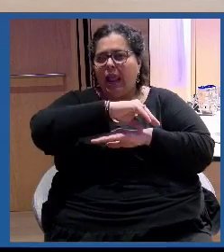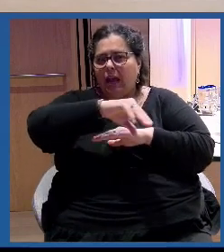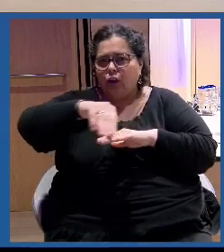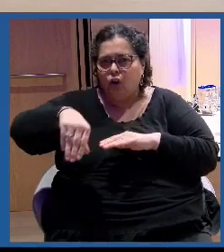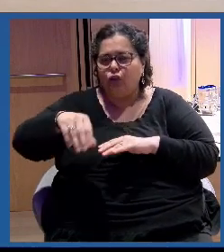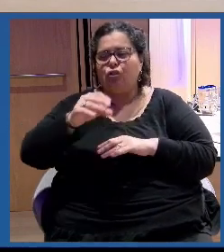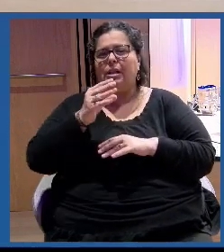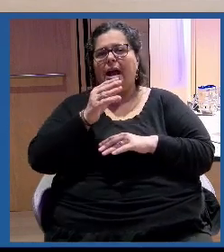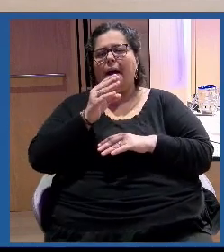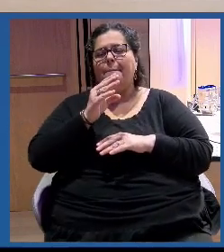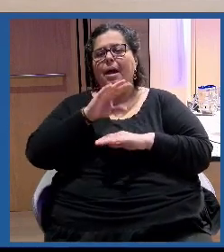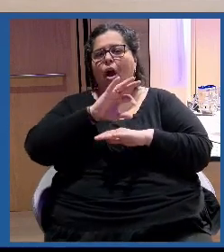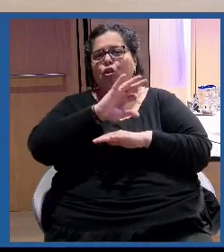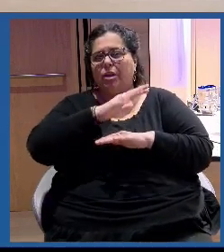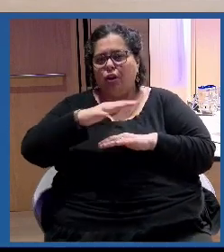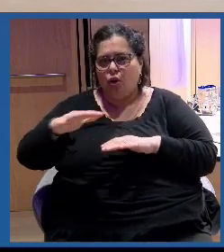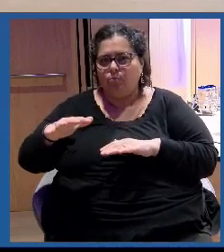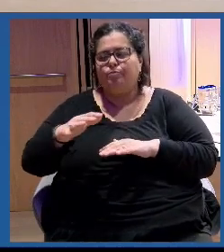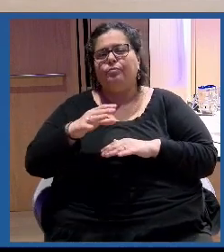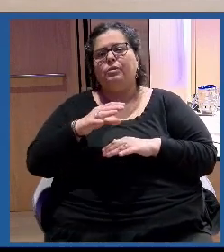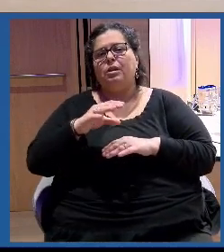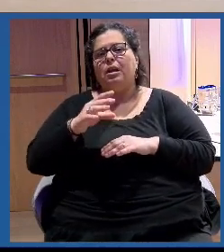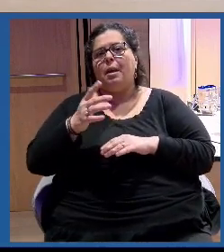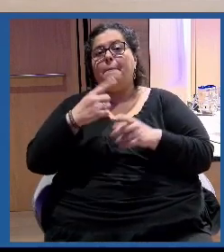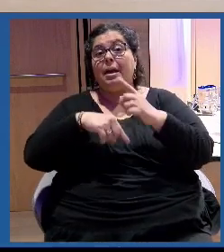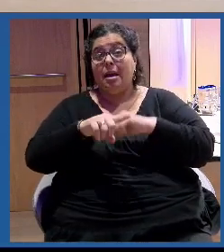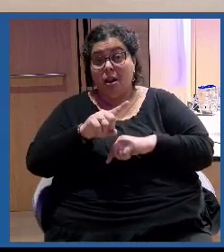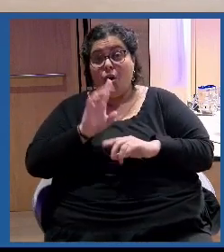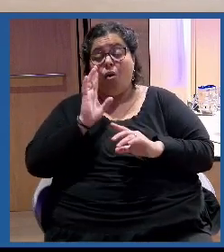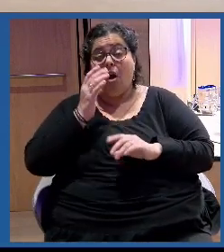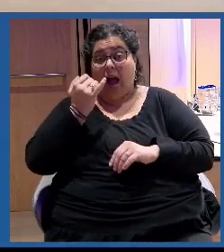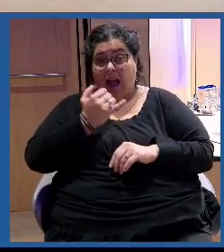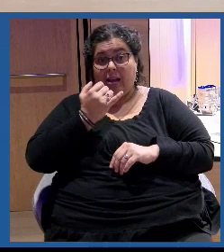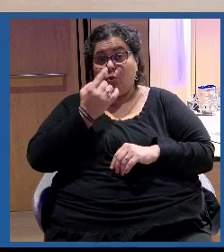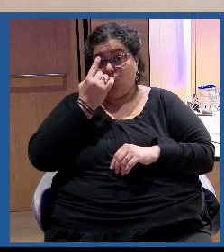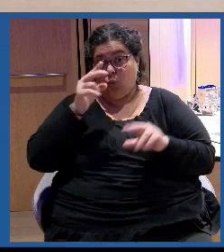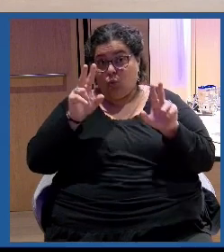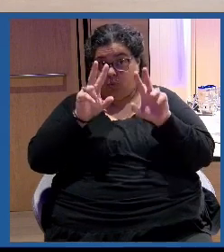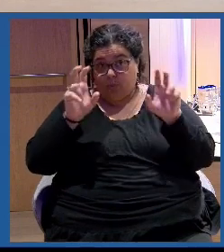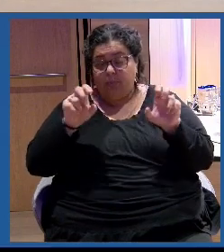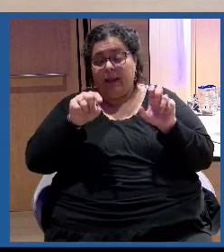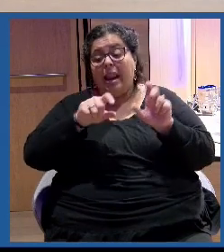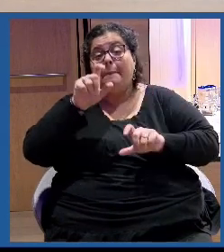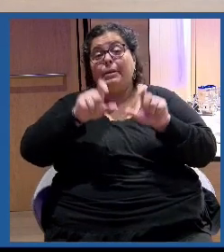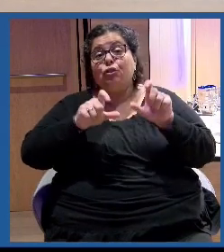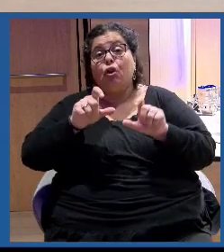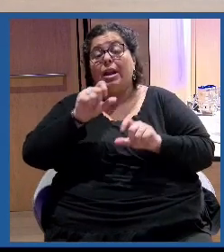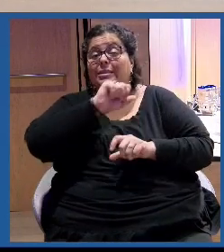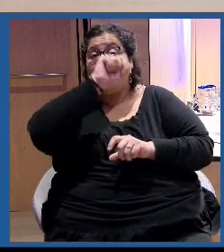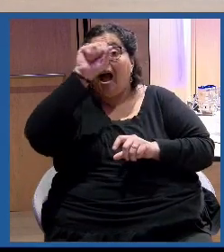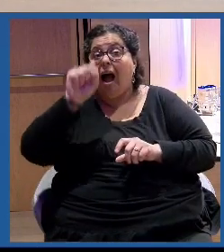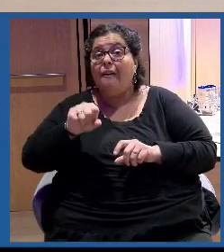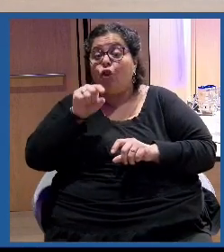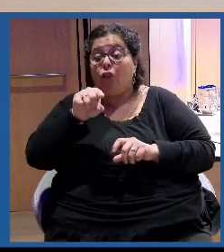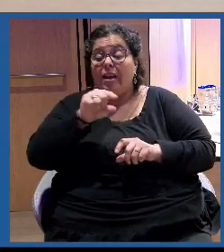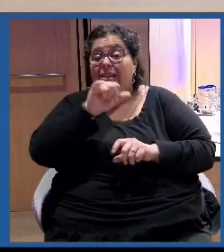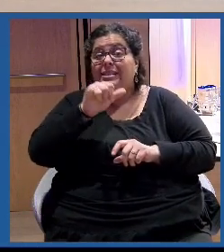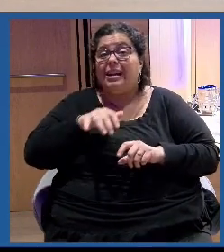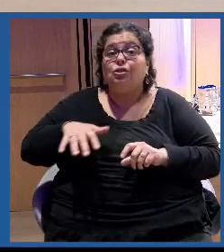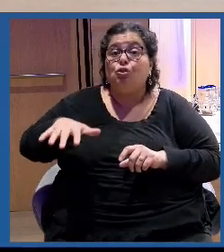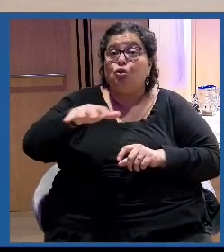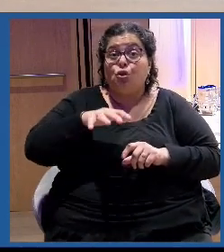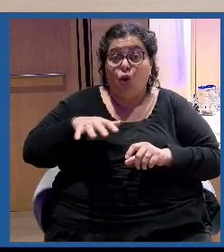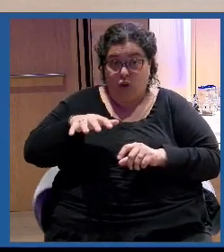como atlántica, pero sucede algo. Los afro de la zona, o sea, donde vemos Aruba, La Guajira,